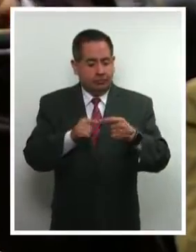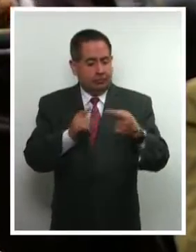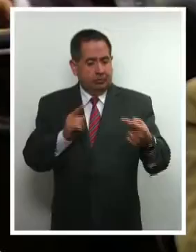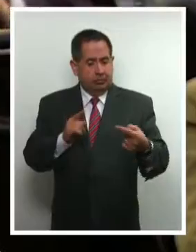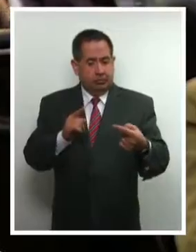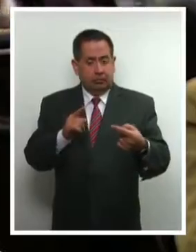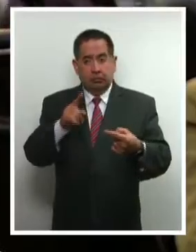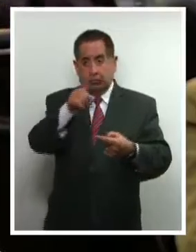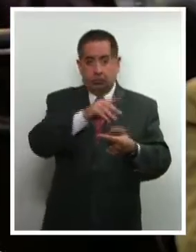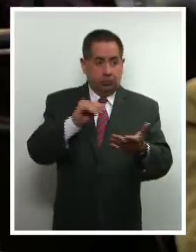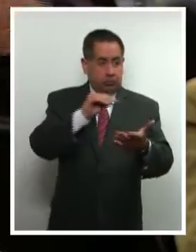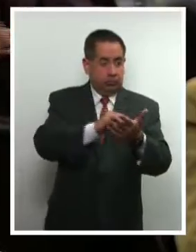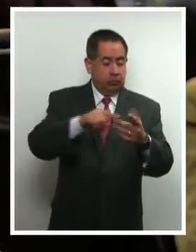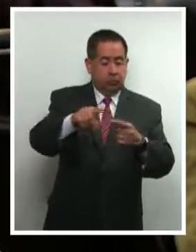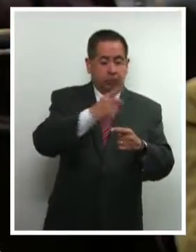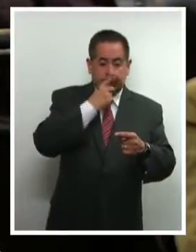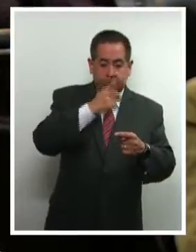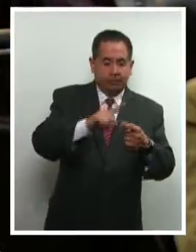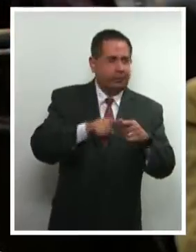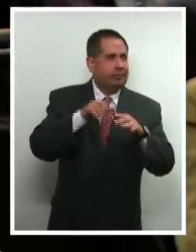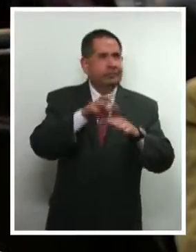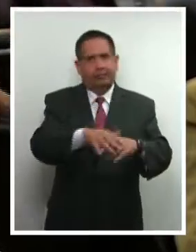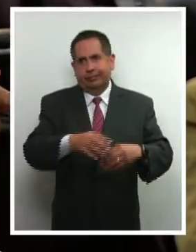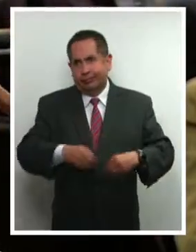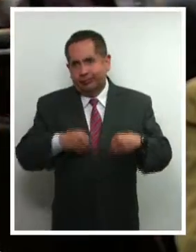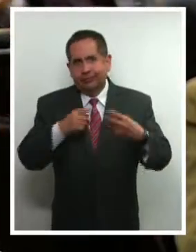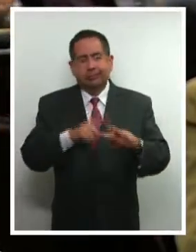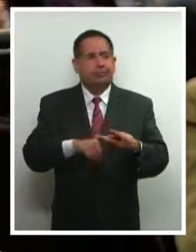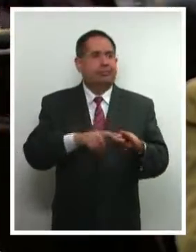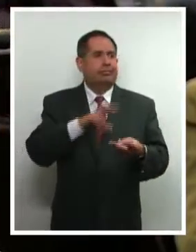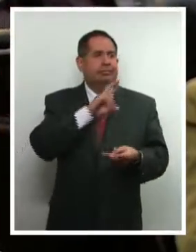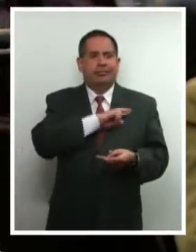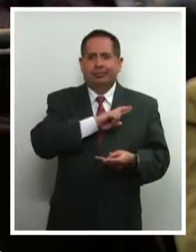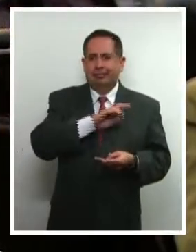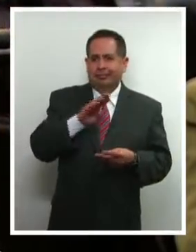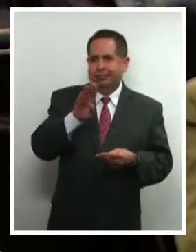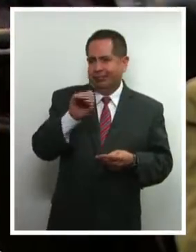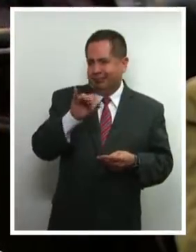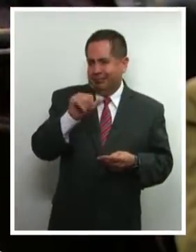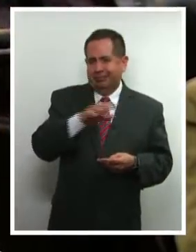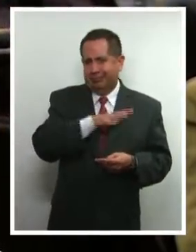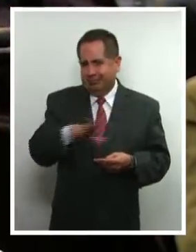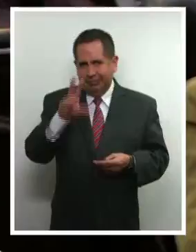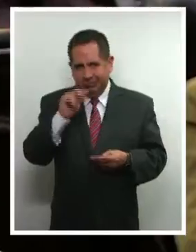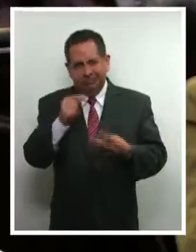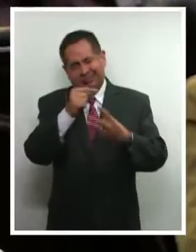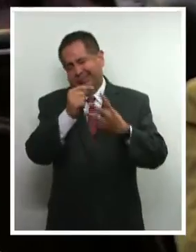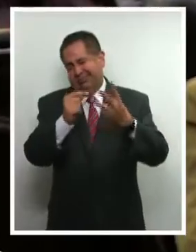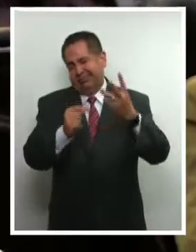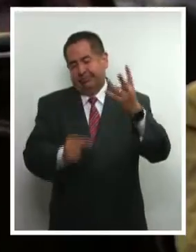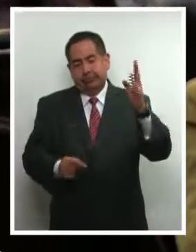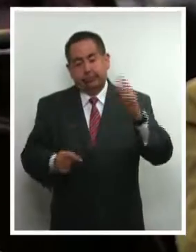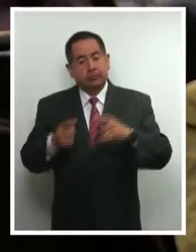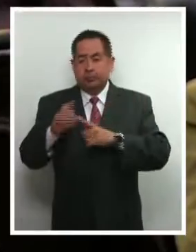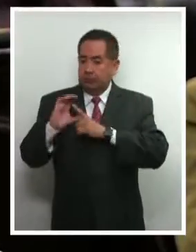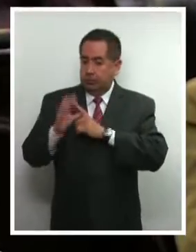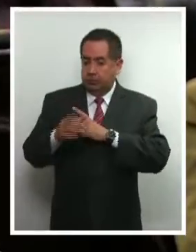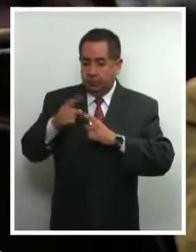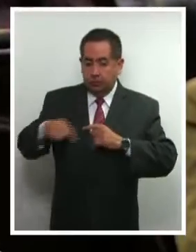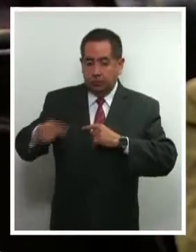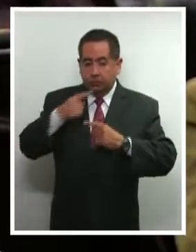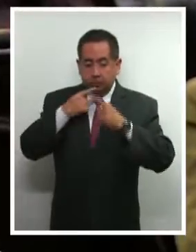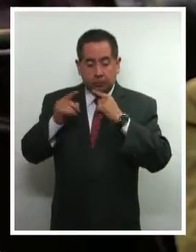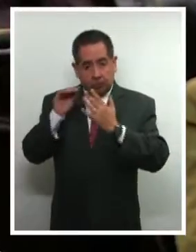ustedes dicen de la vida, rechazar la renta básica y una y otras cosas que cada una de las comisiones y artículos